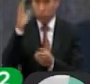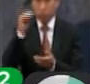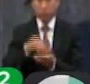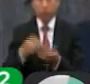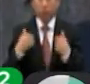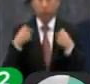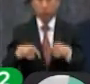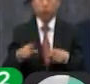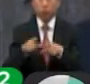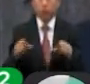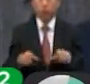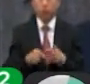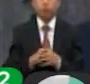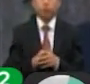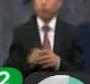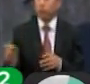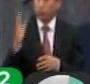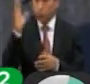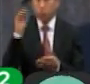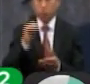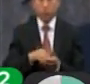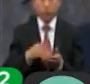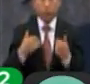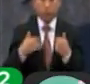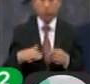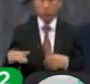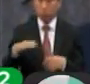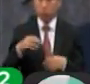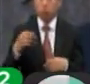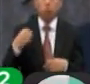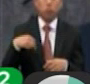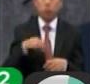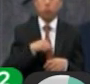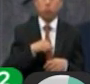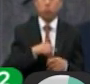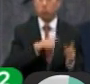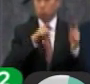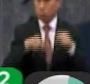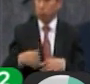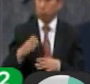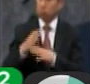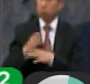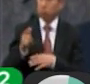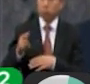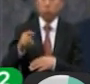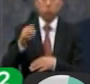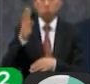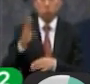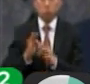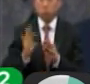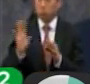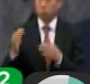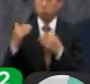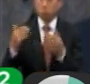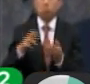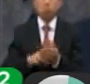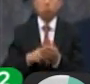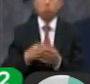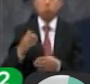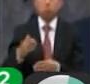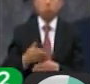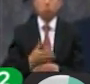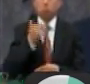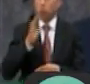en el puerto, sus proyecciones que se tienen en el puerto, nosotros nunca vamos a venir a obstruir nada que tenga que ver con las